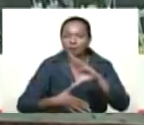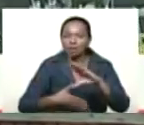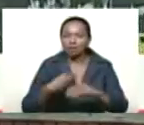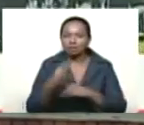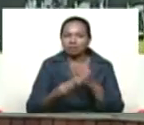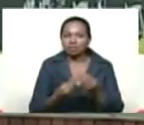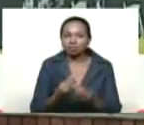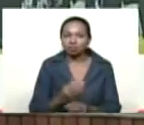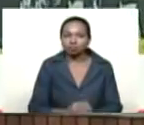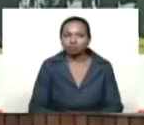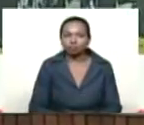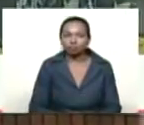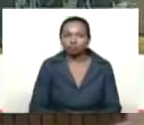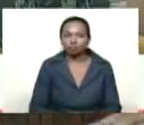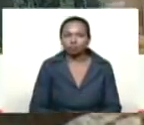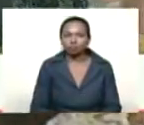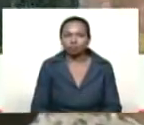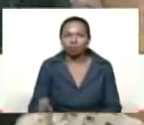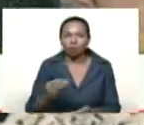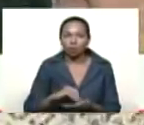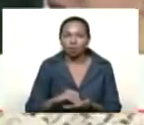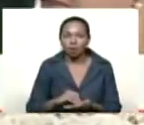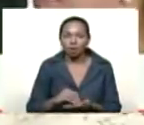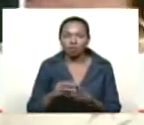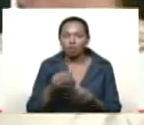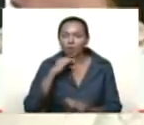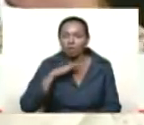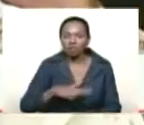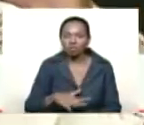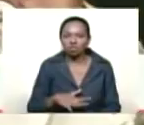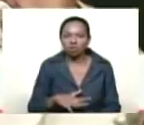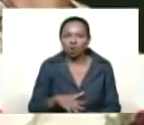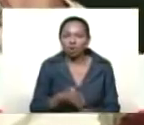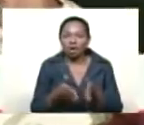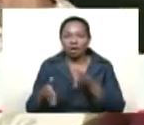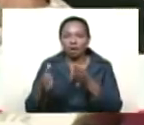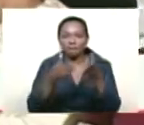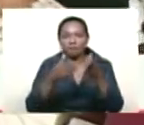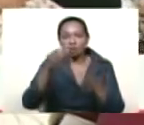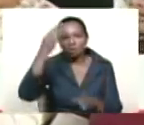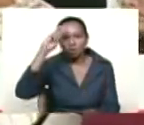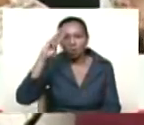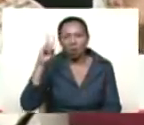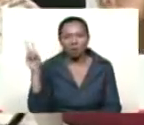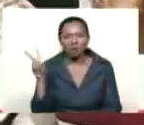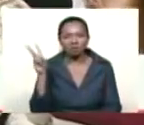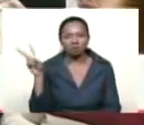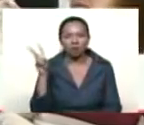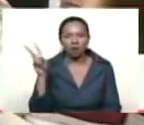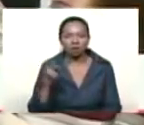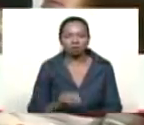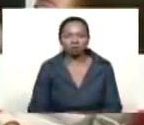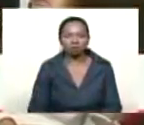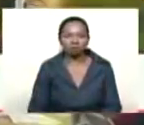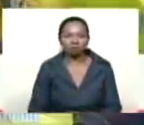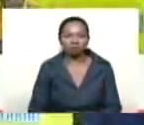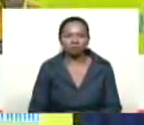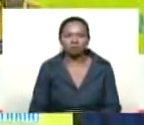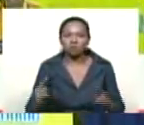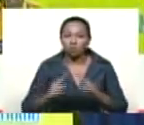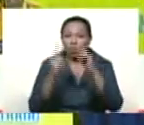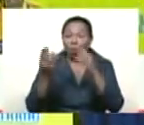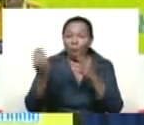resultado del reencuentro histórico de los caminos de Cuba y Venezuela. Del reencuentro